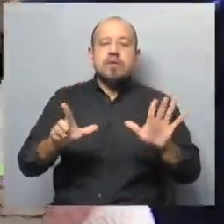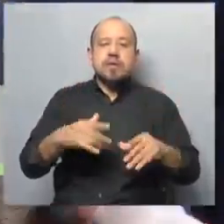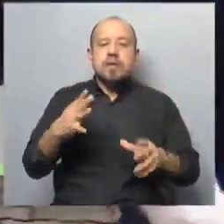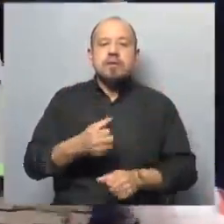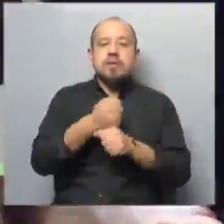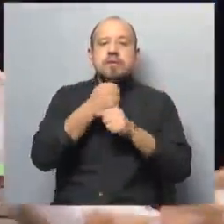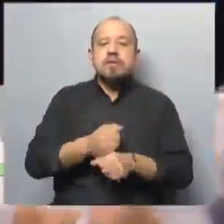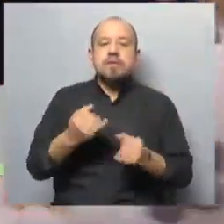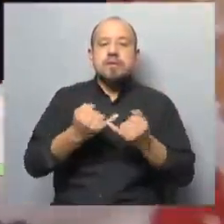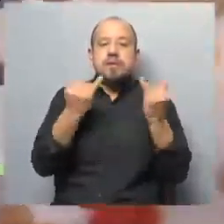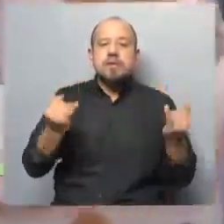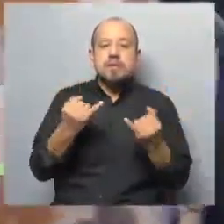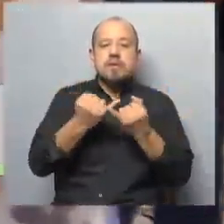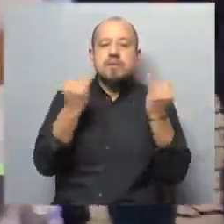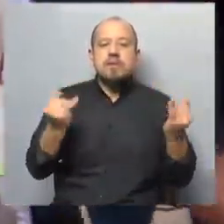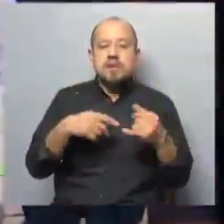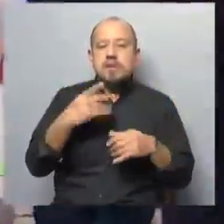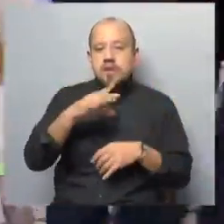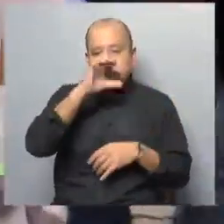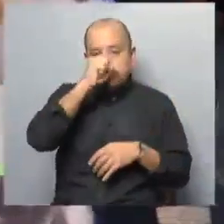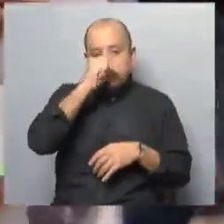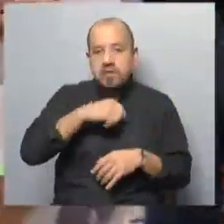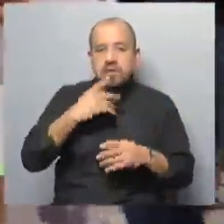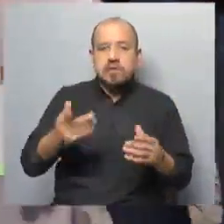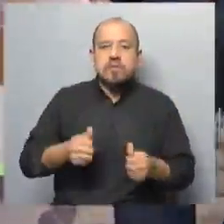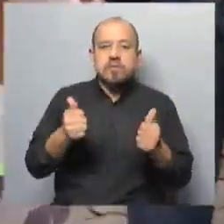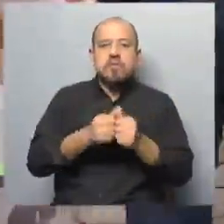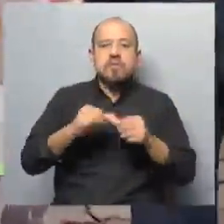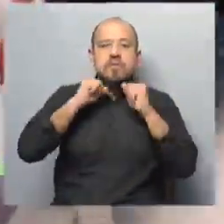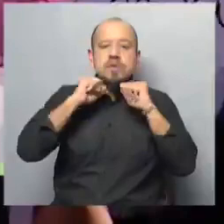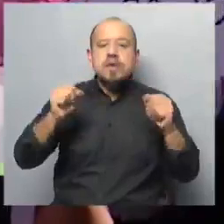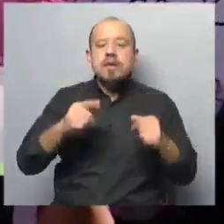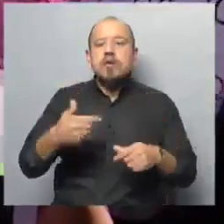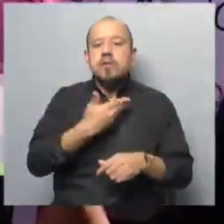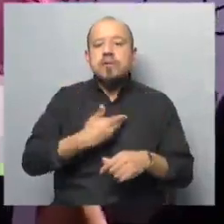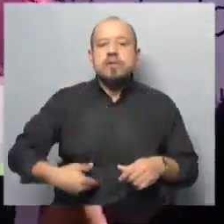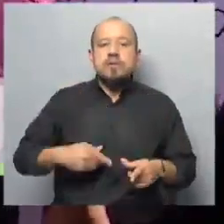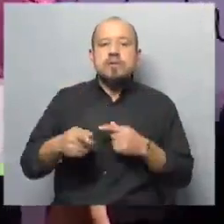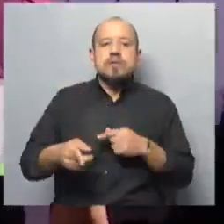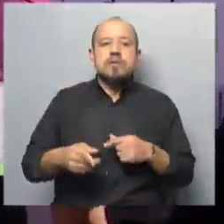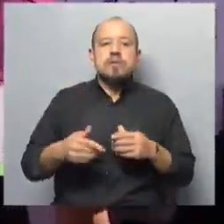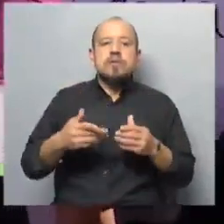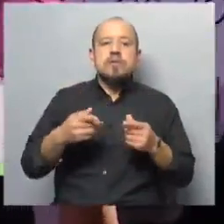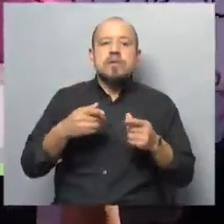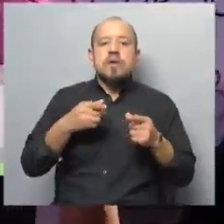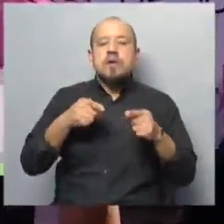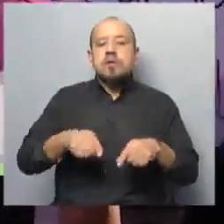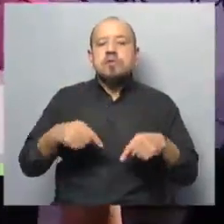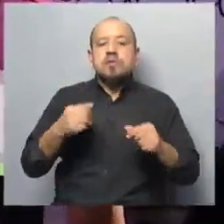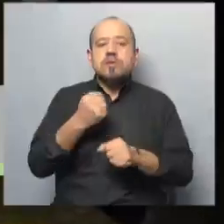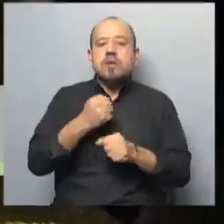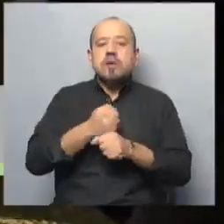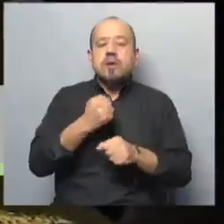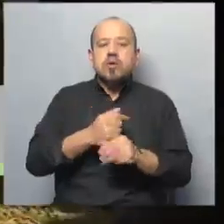del Día de la Independencia en Florida, acompañado por el secretario de Presidencia y buena parte de su gabinete. El mandatario fue abordado por